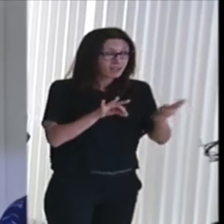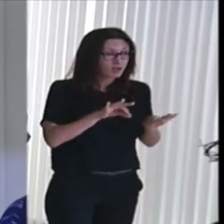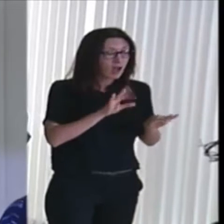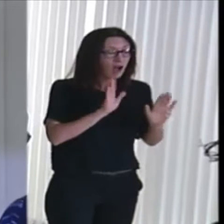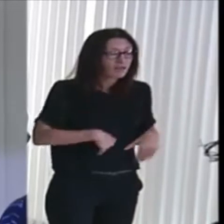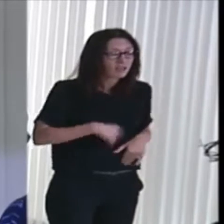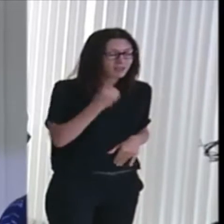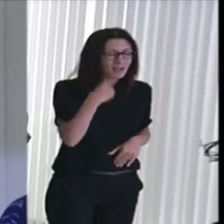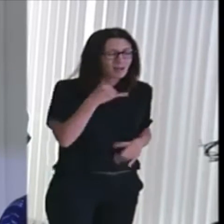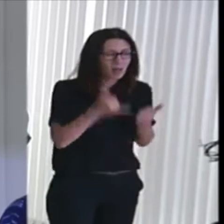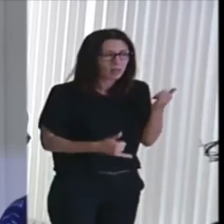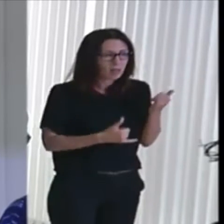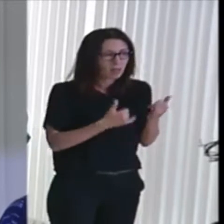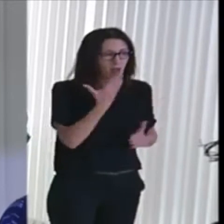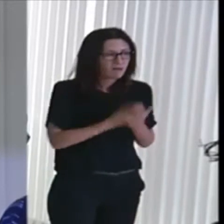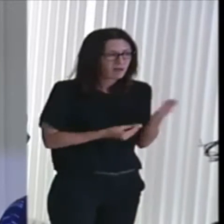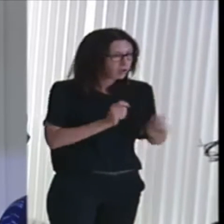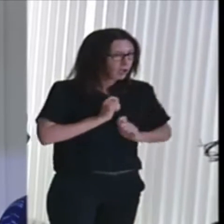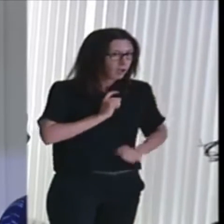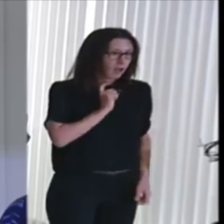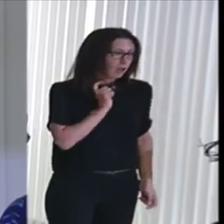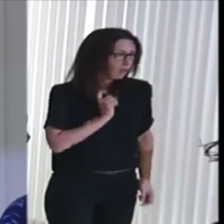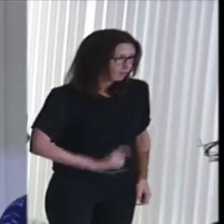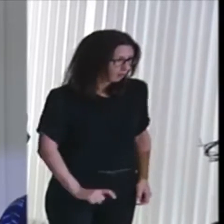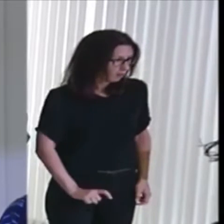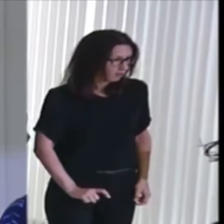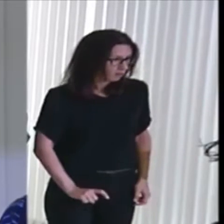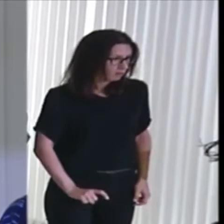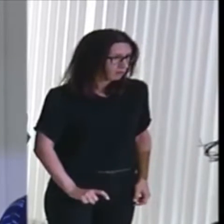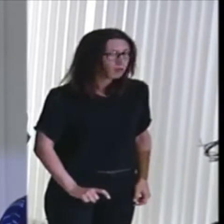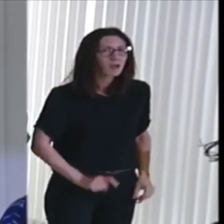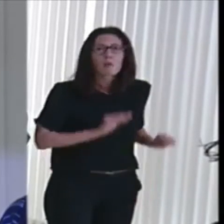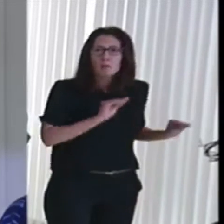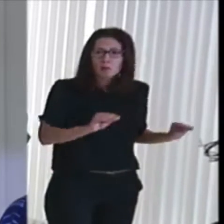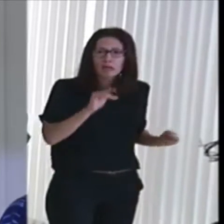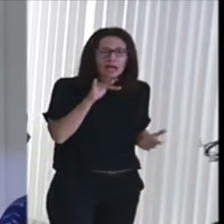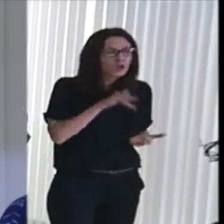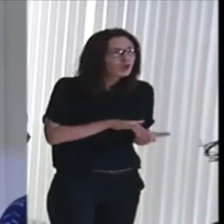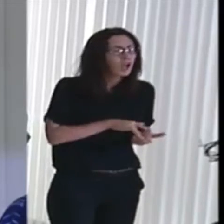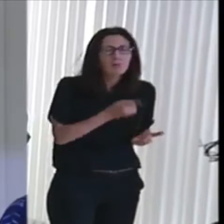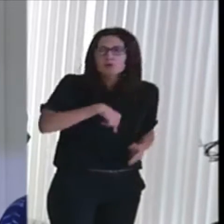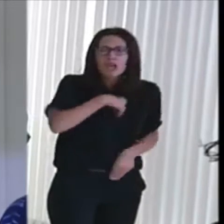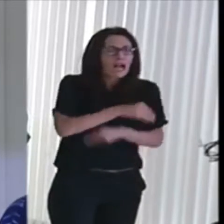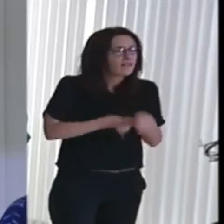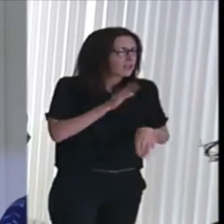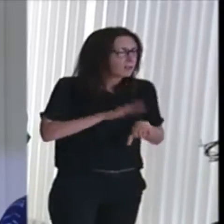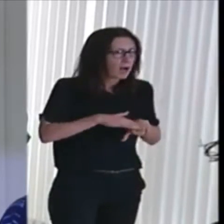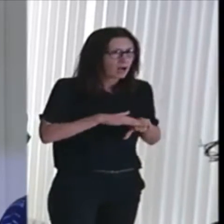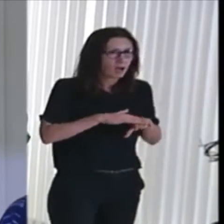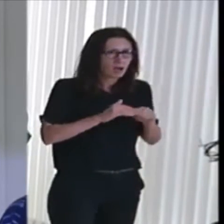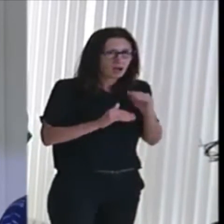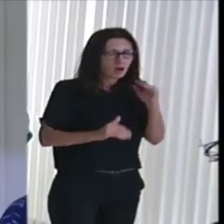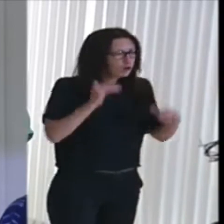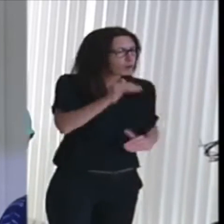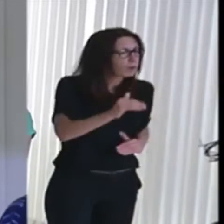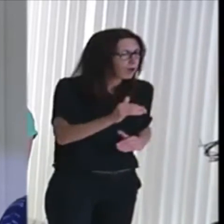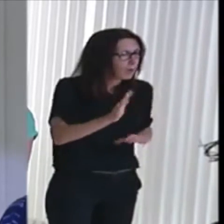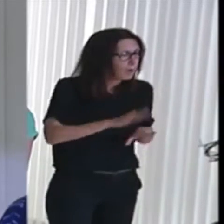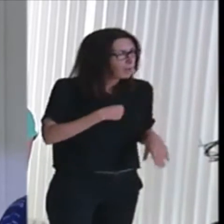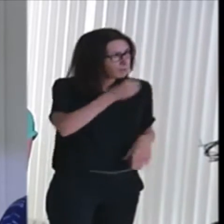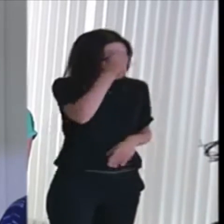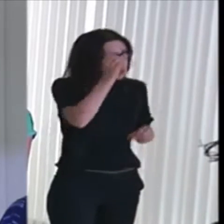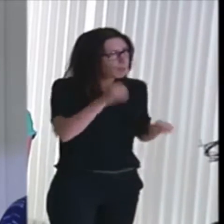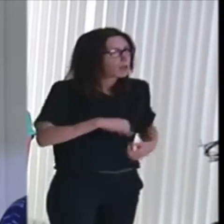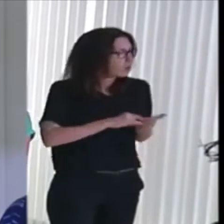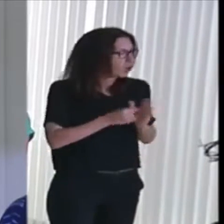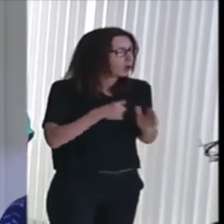equivocadas y demás, y te hunde completamente? ¿Qué hacéis en esos momentos para superarlo, para decir, no, mi proyecto tiene que